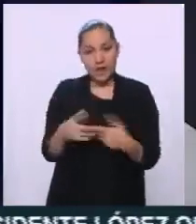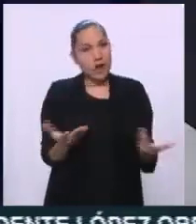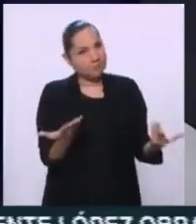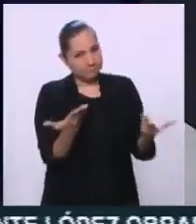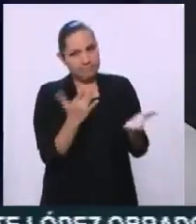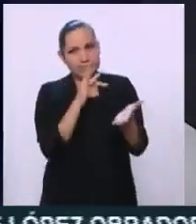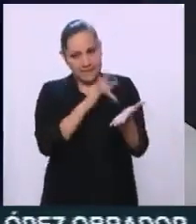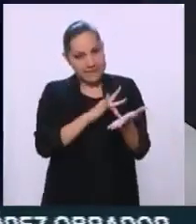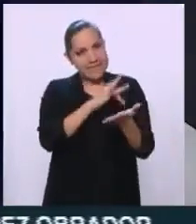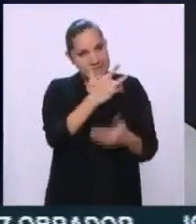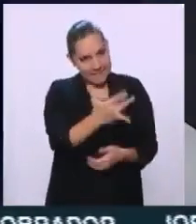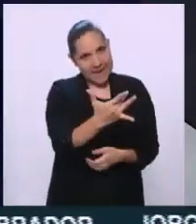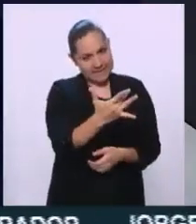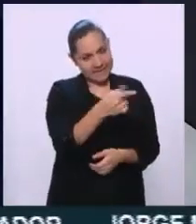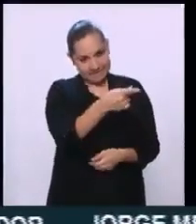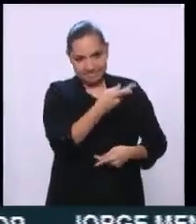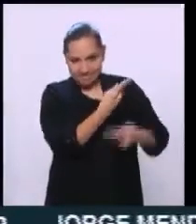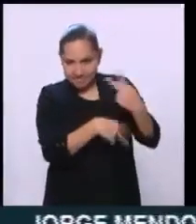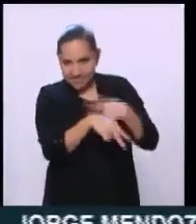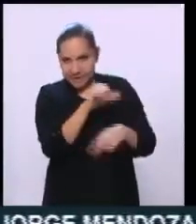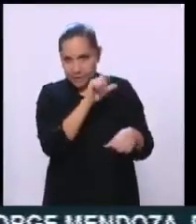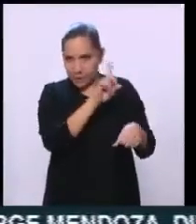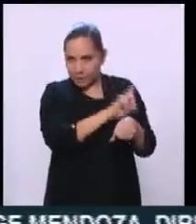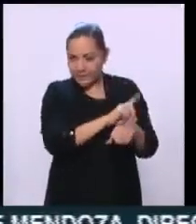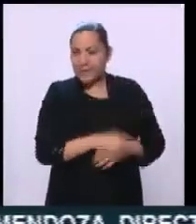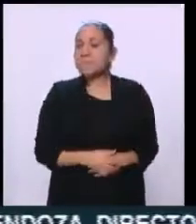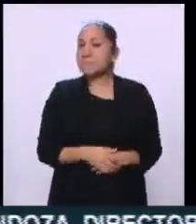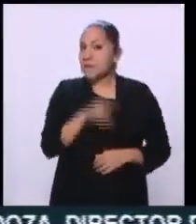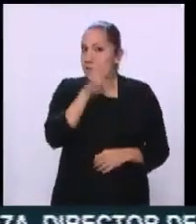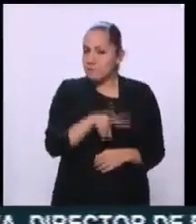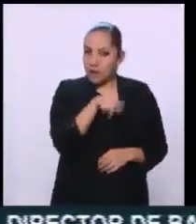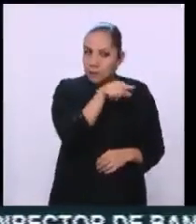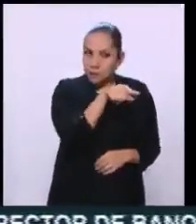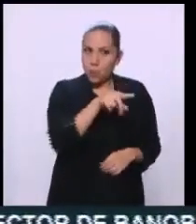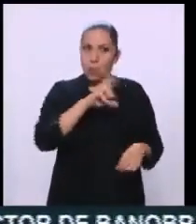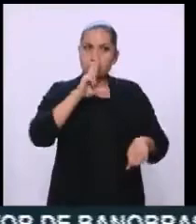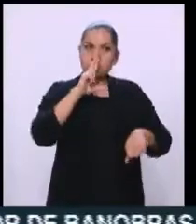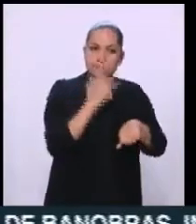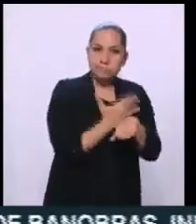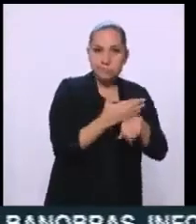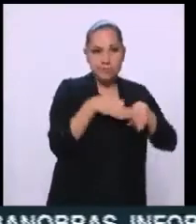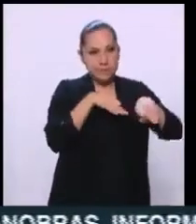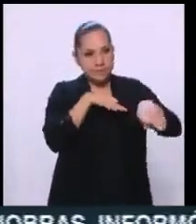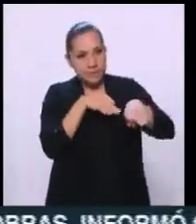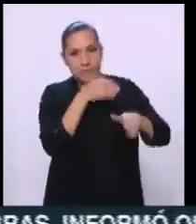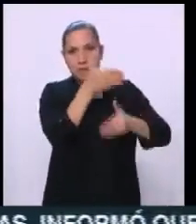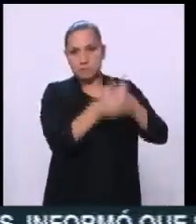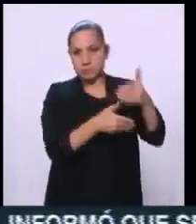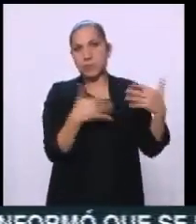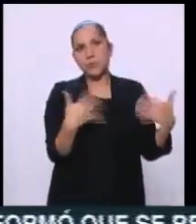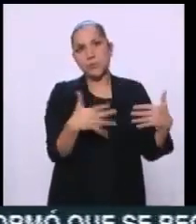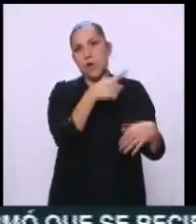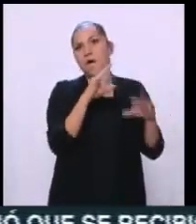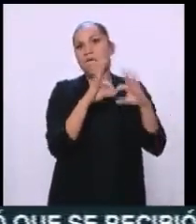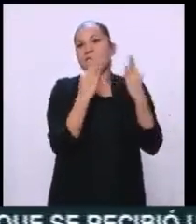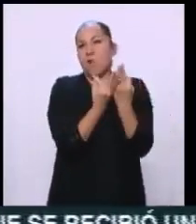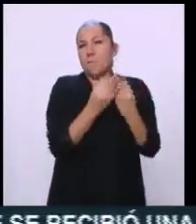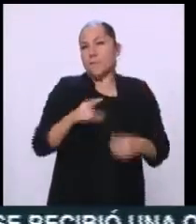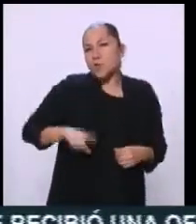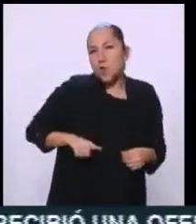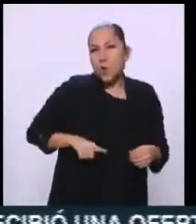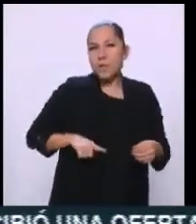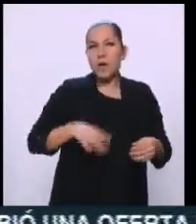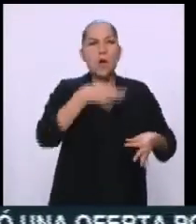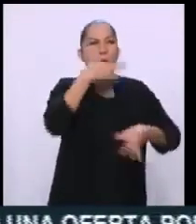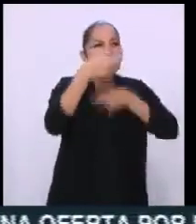Jesús, muchas gracias por acompañarnos. Pues un gran reto el suyo, con el que se ha cambiado la manera de un gobierno de comunicar, de dar a conocer